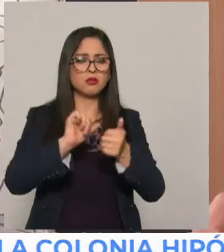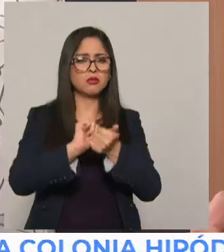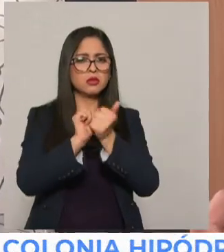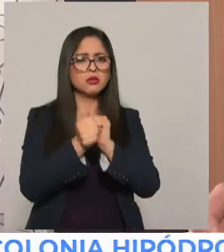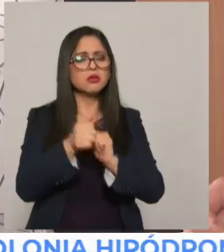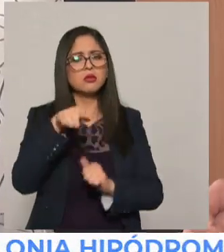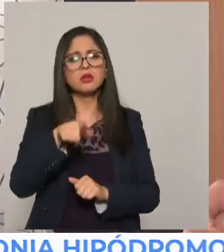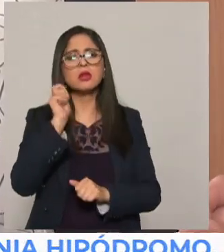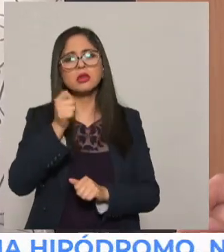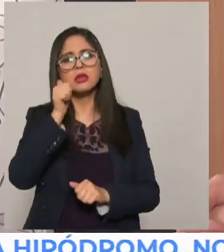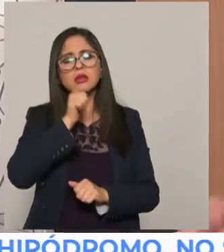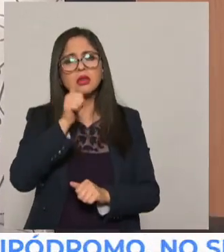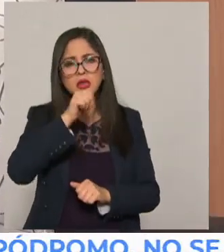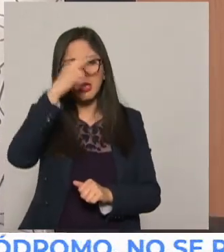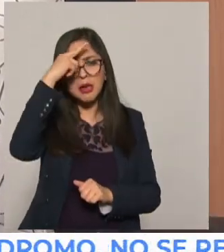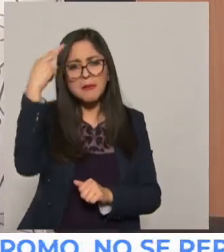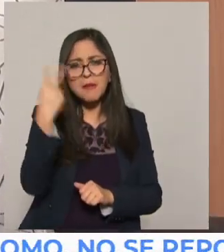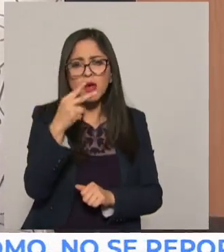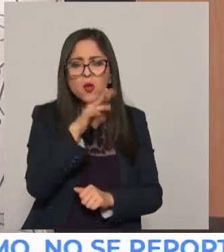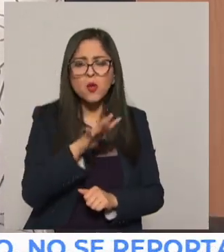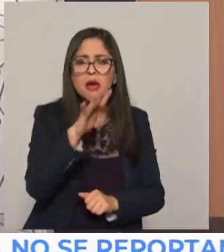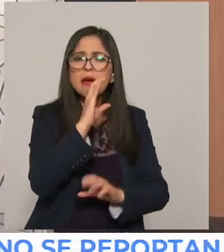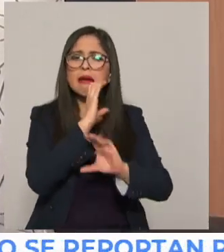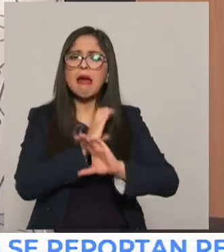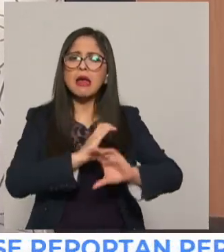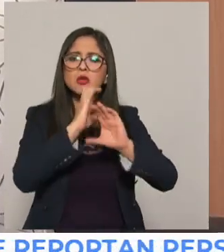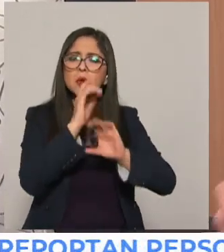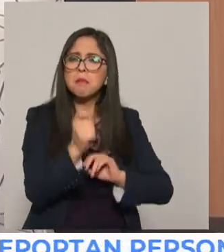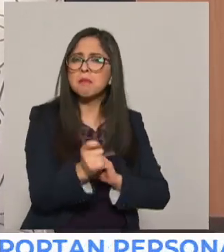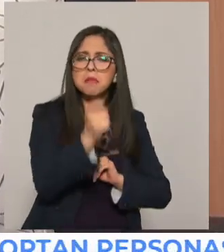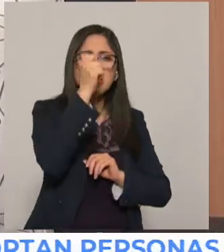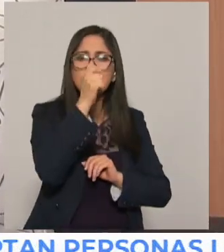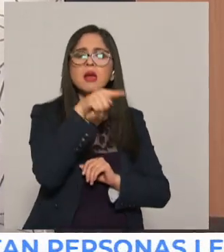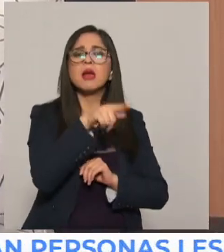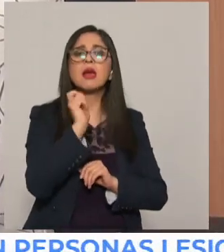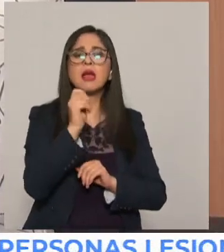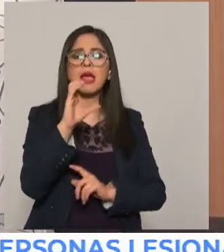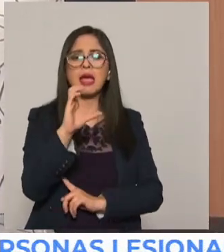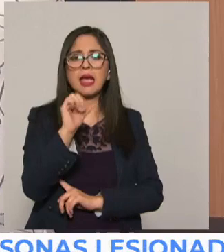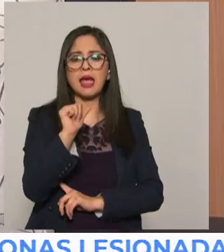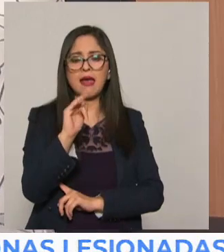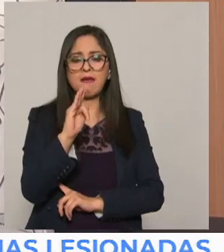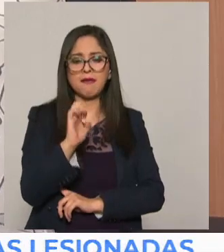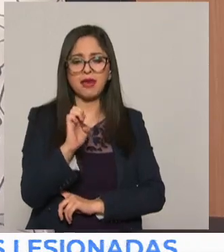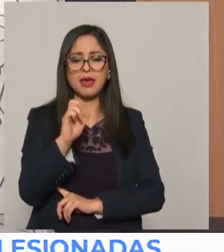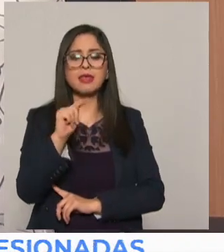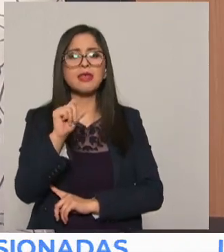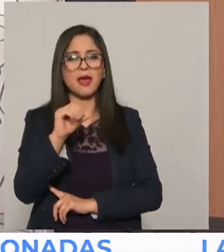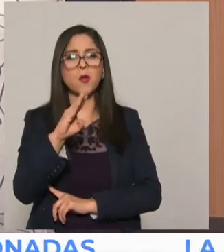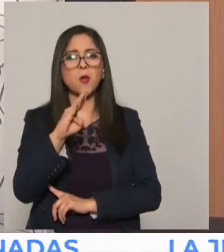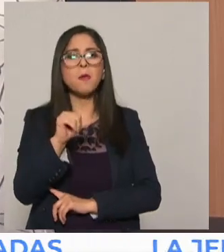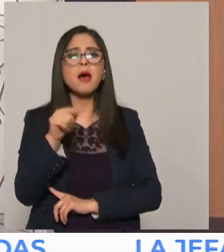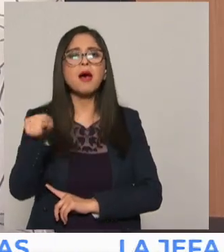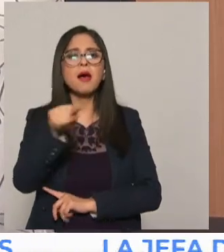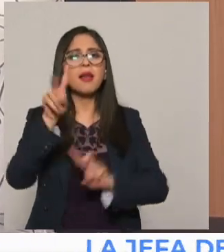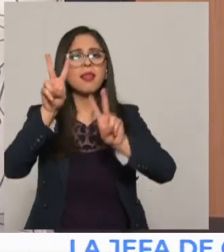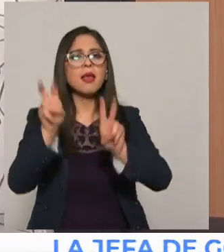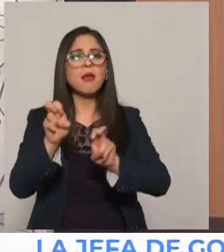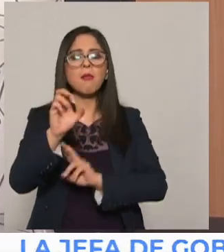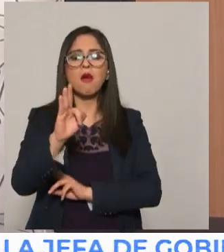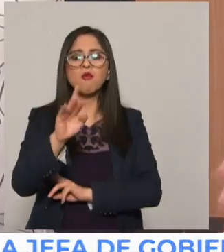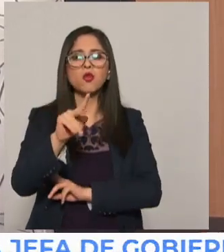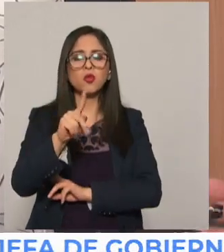del México urbano. La canción principal de la serie es una canción de Café Tacuba, Futuro. Bueno. Y para la segunda temporada,